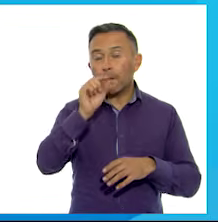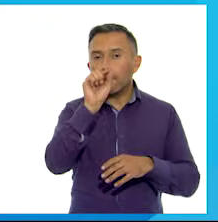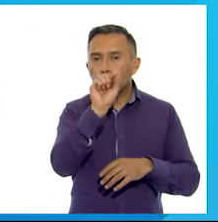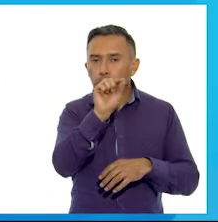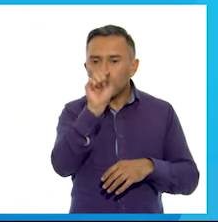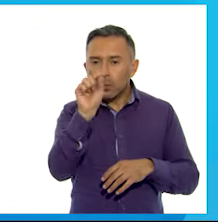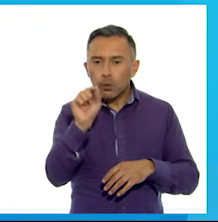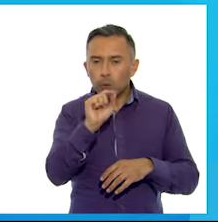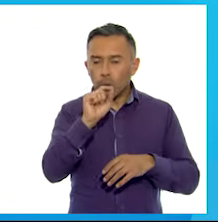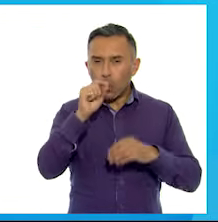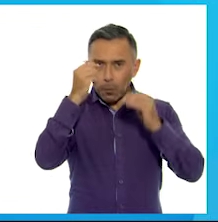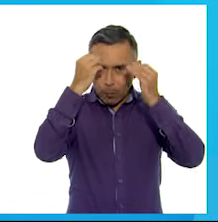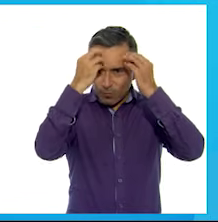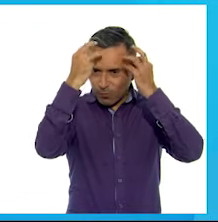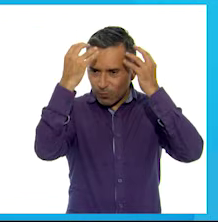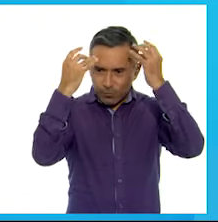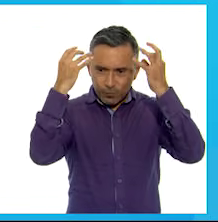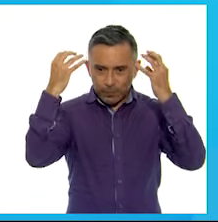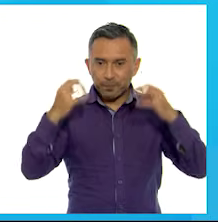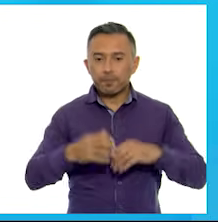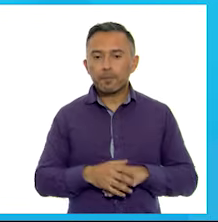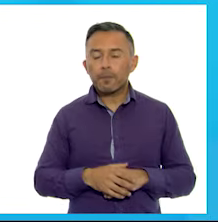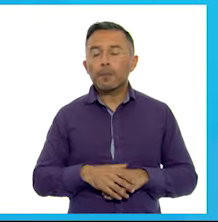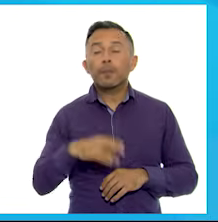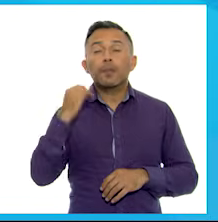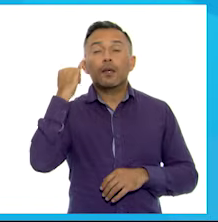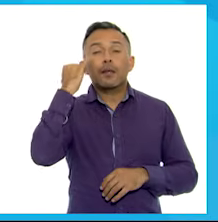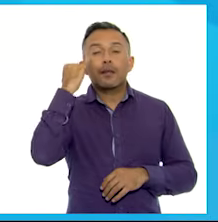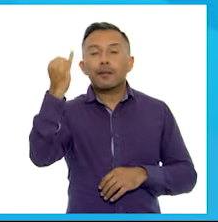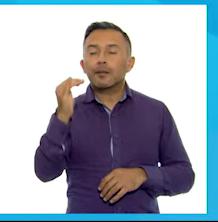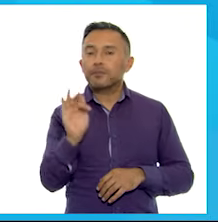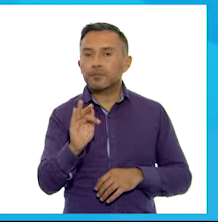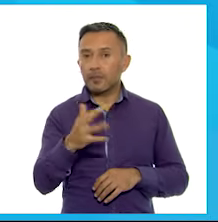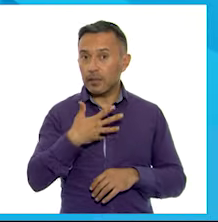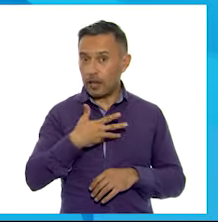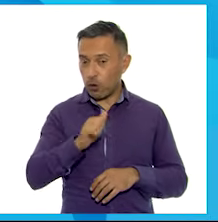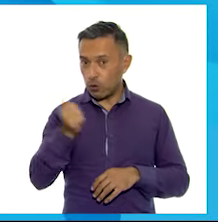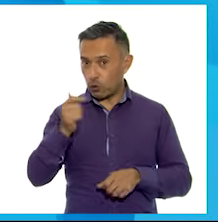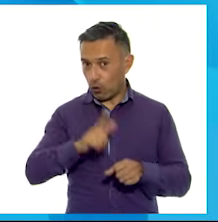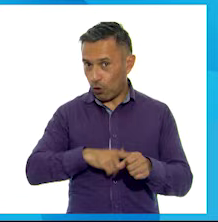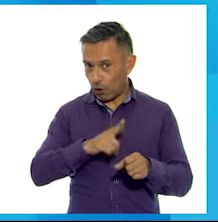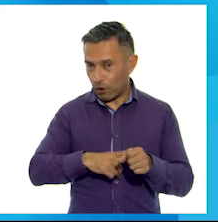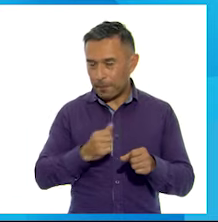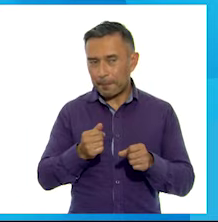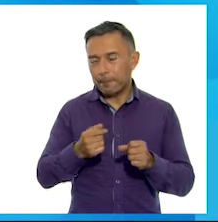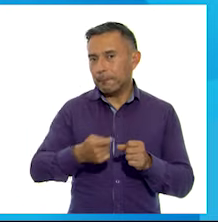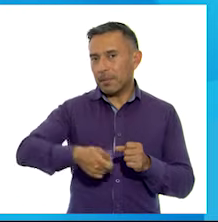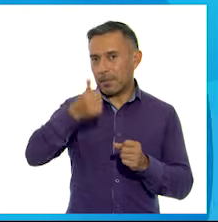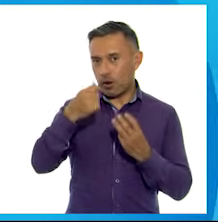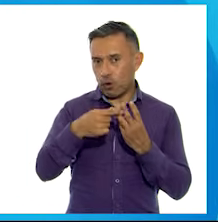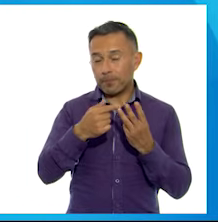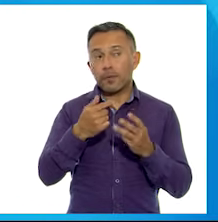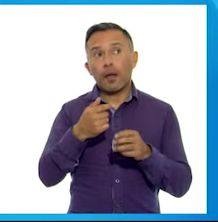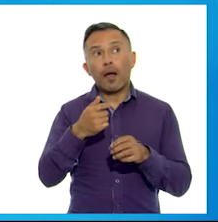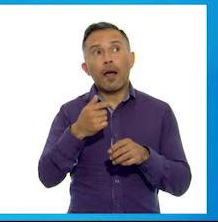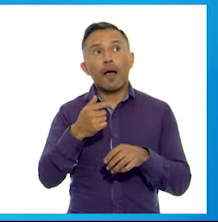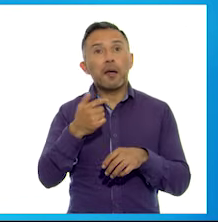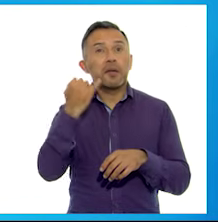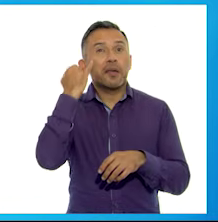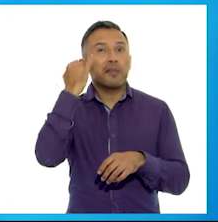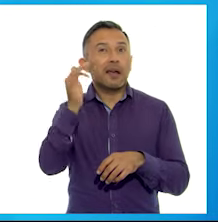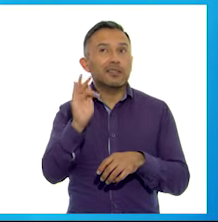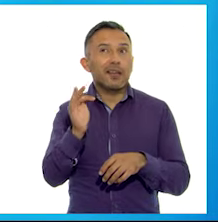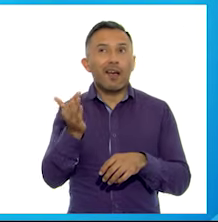textura. ¿Qué pasaría si nosotros usamos otro color primario? Si en lugar de pintar nuestro león amarillo, lo